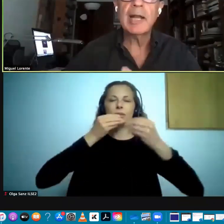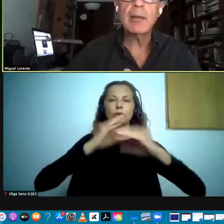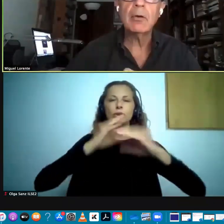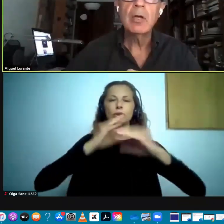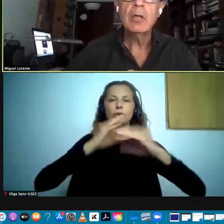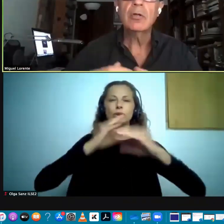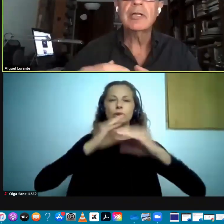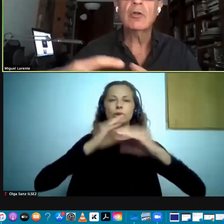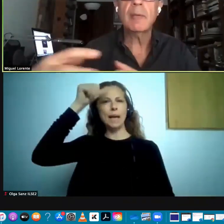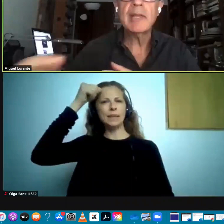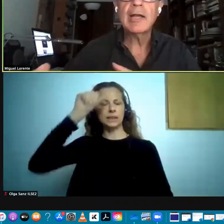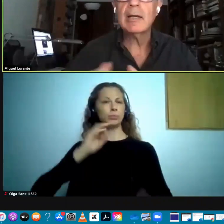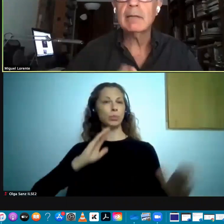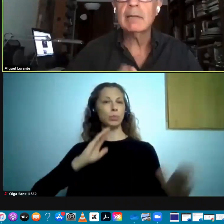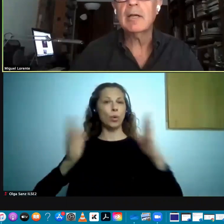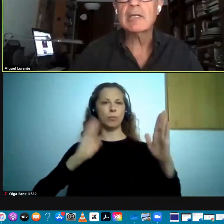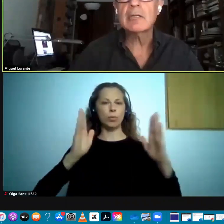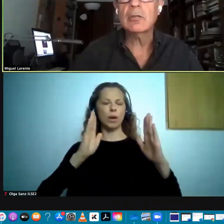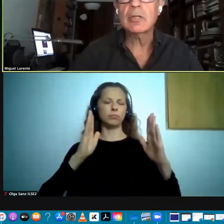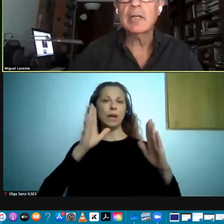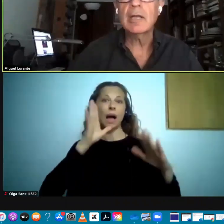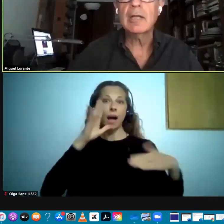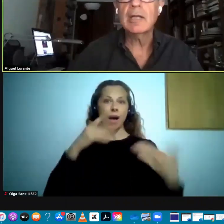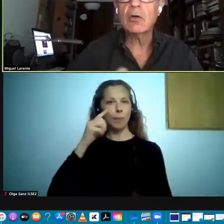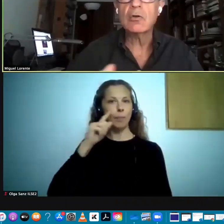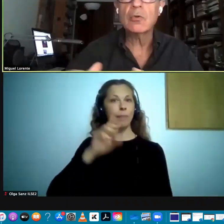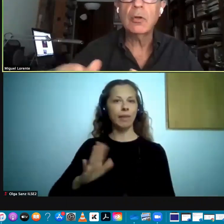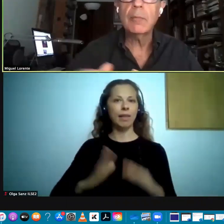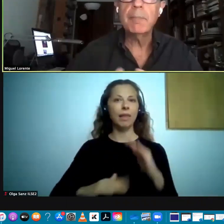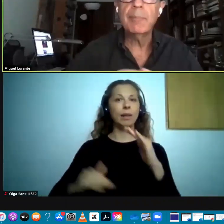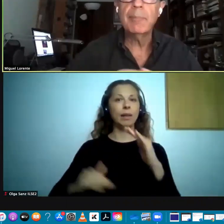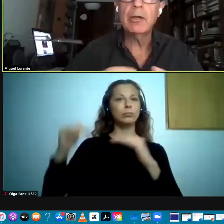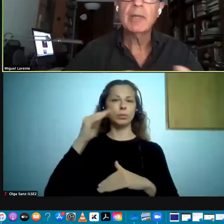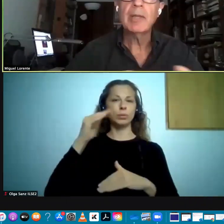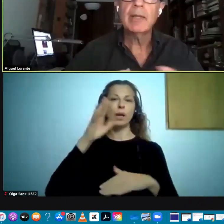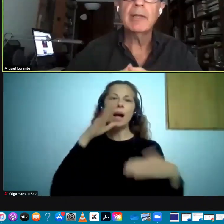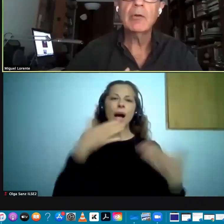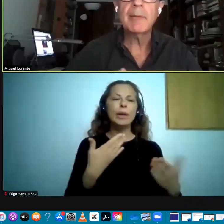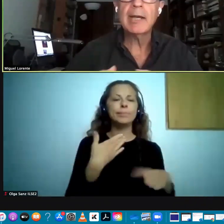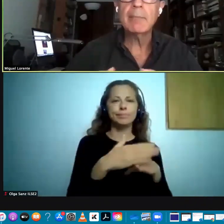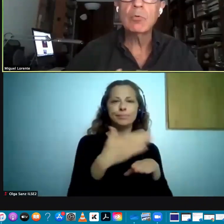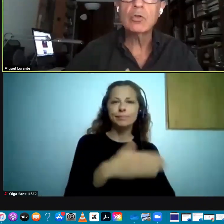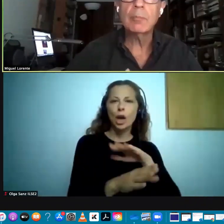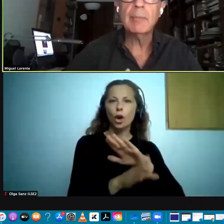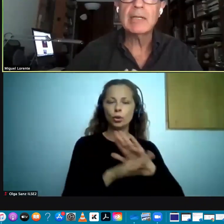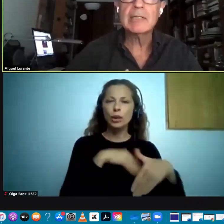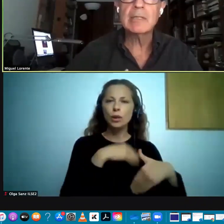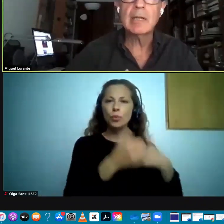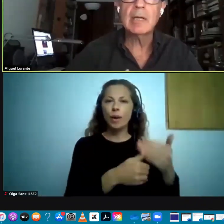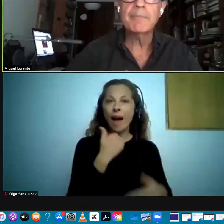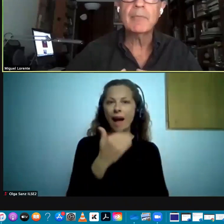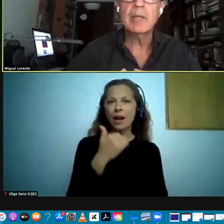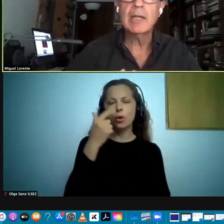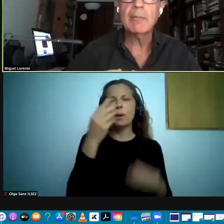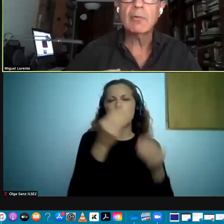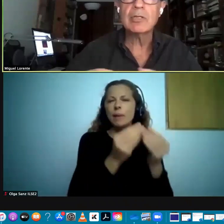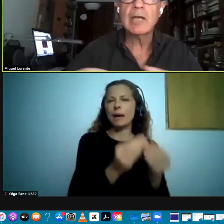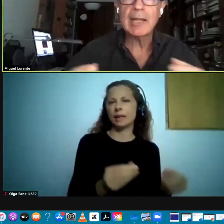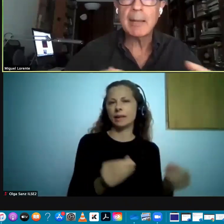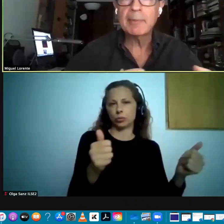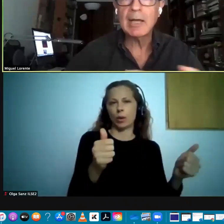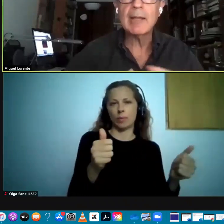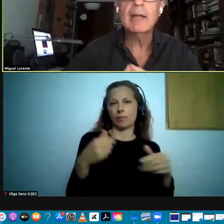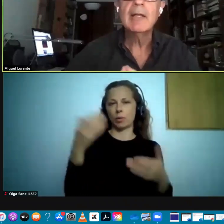había sido superado, donde todavía quedan restos de esa construcción, pero de una manera mucho más,